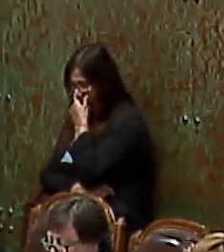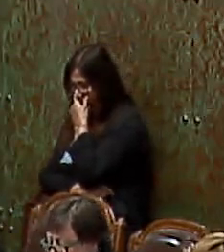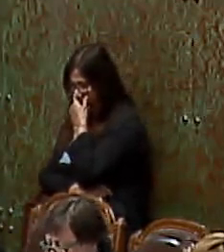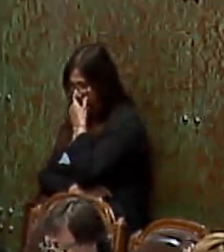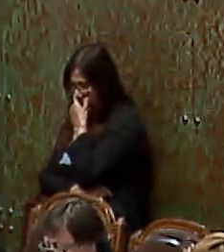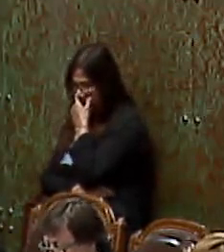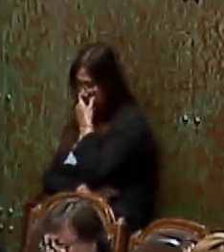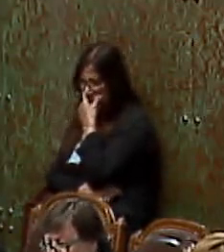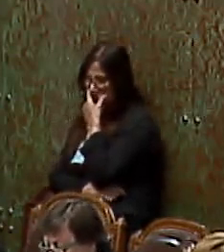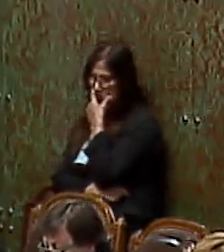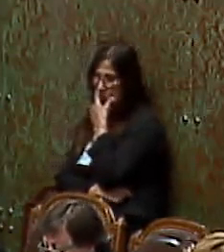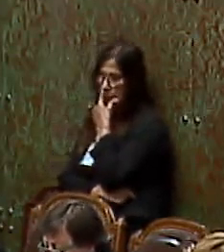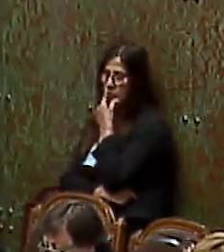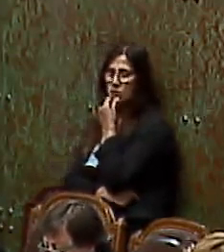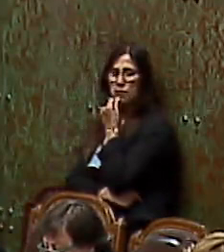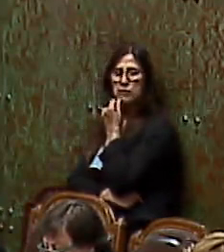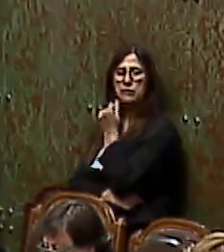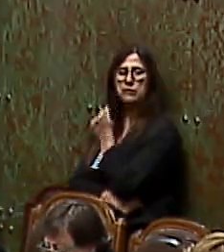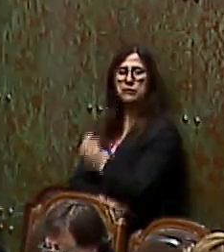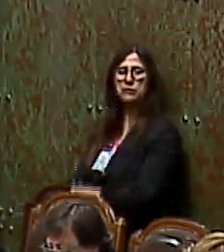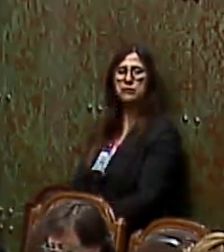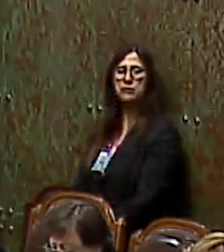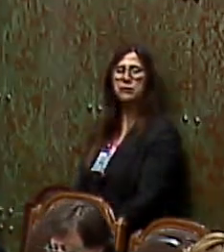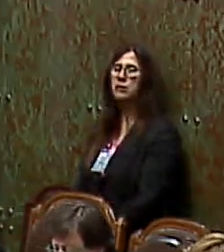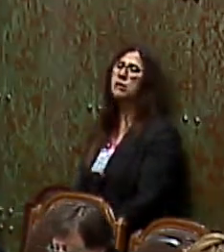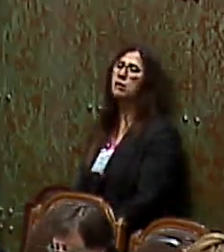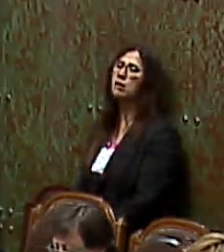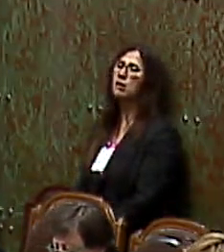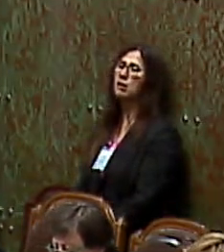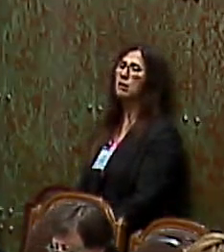votación han votado todas y